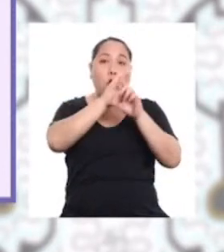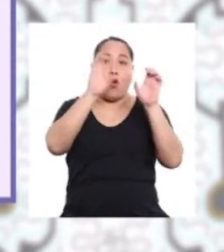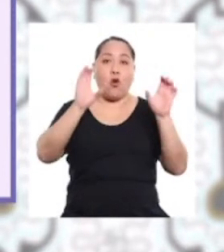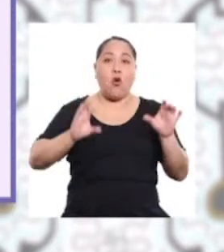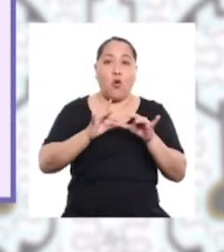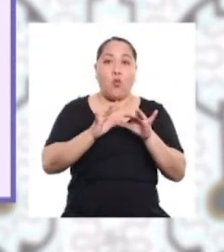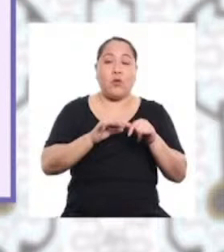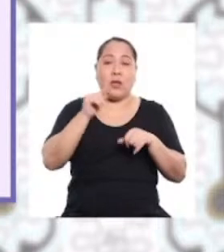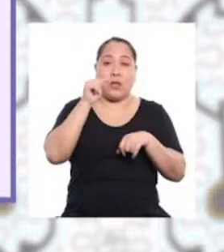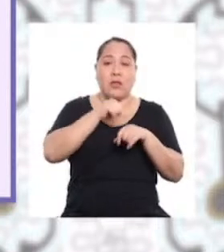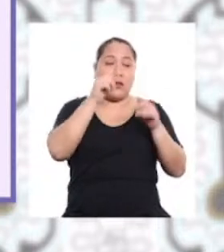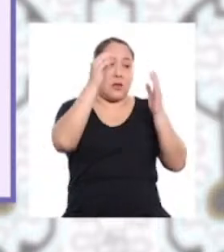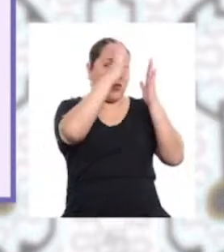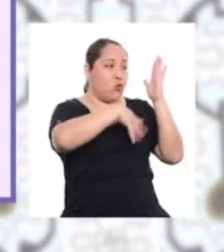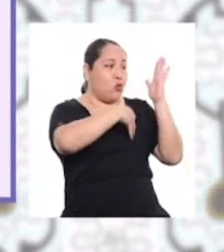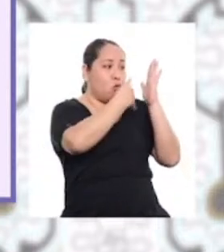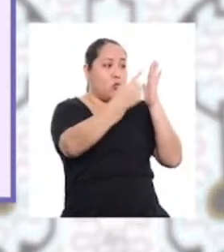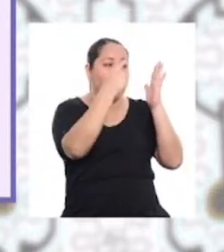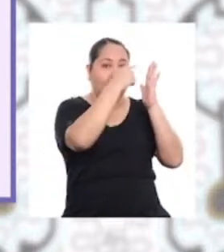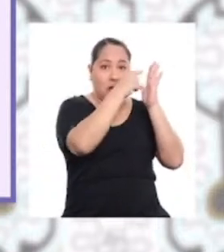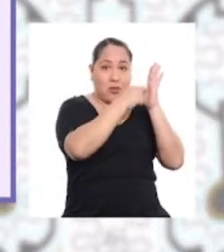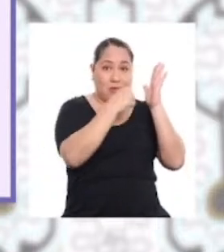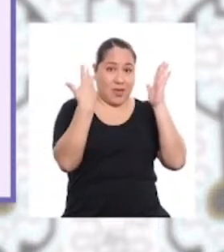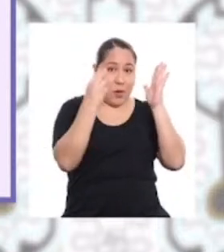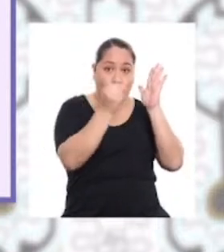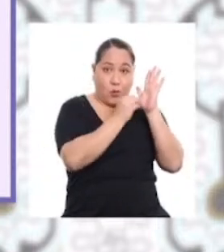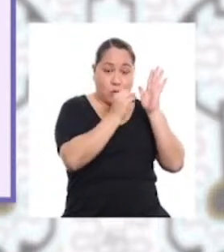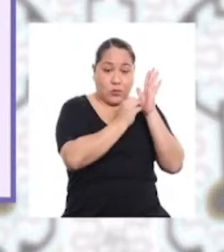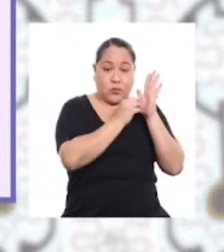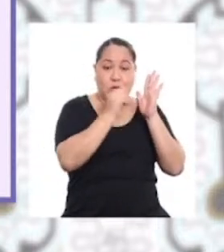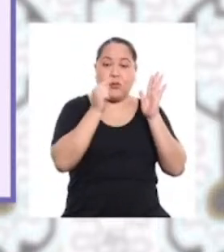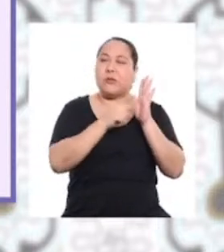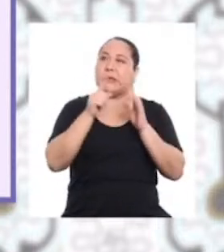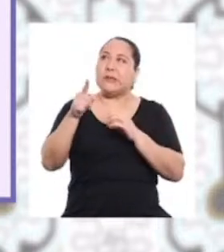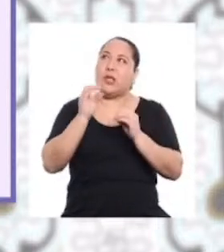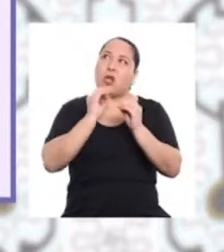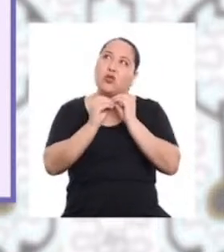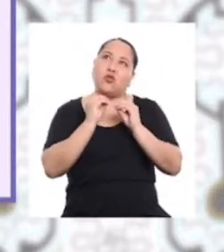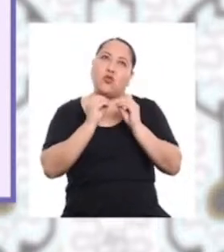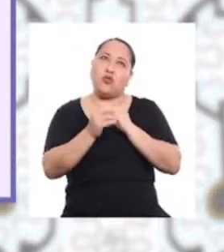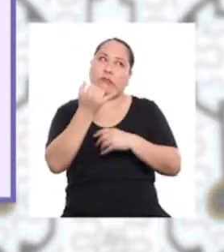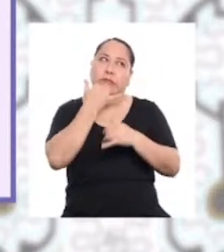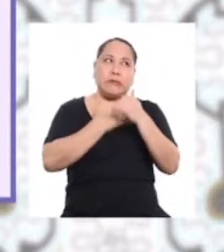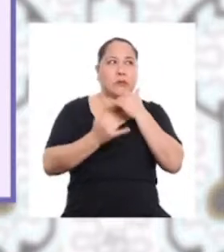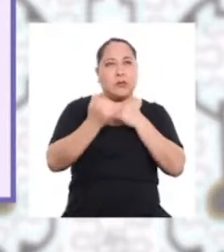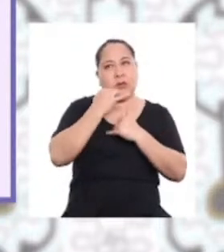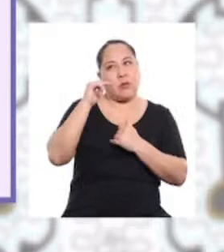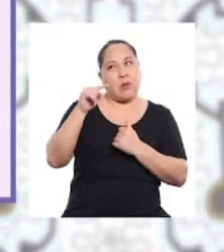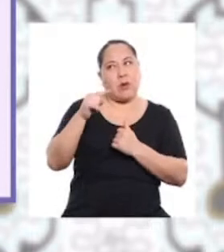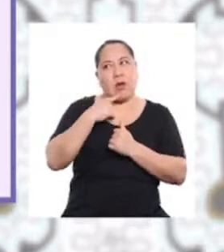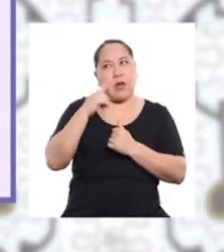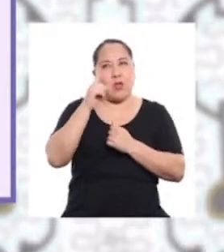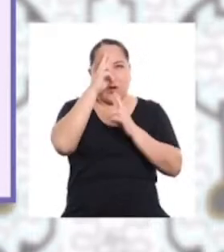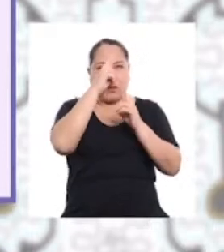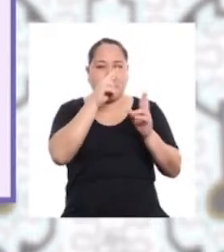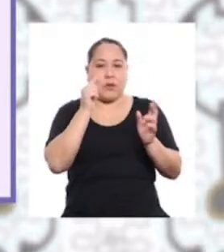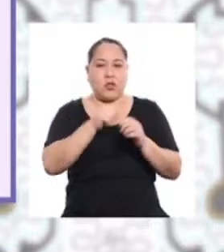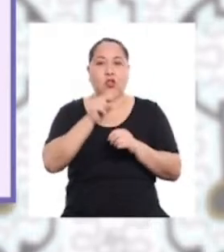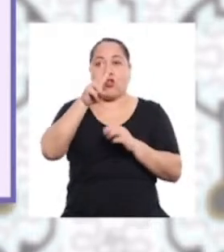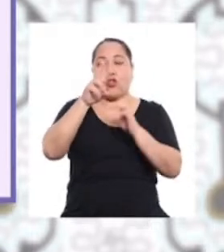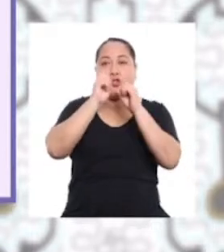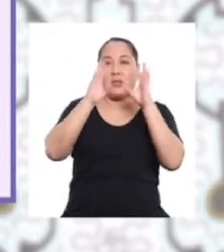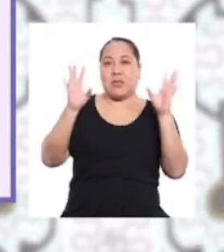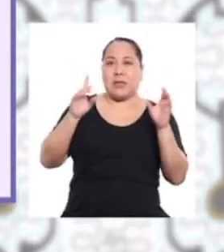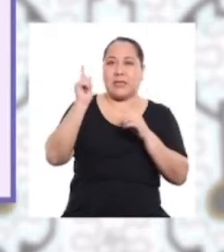o computadora en los horarios establecidos. Y la acción reparadora para quien incumpla podría